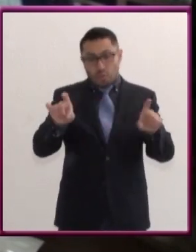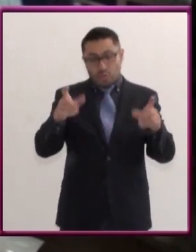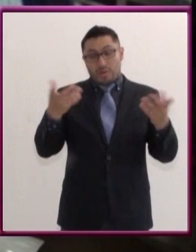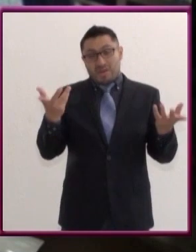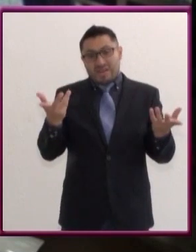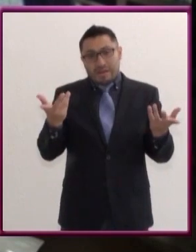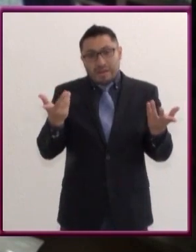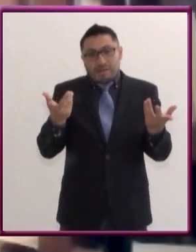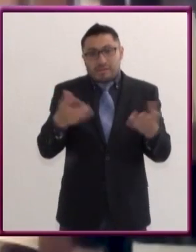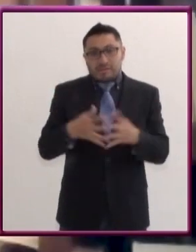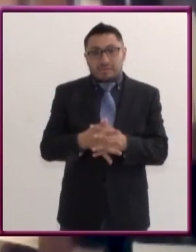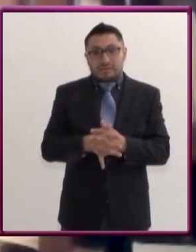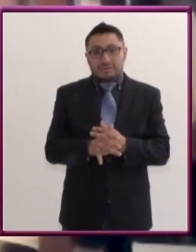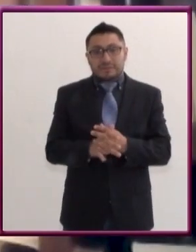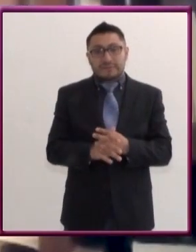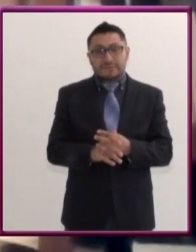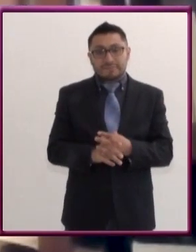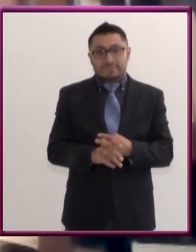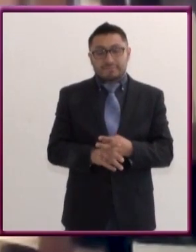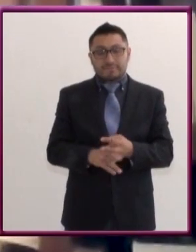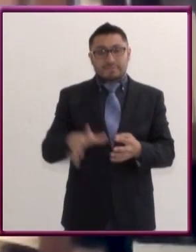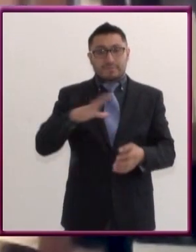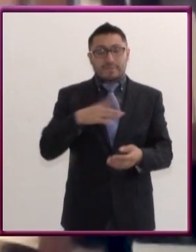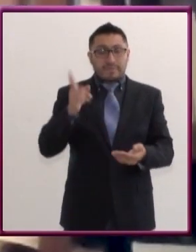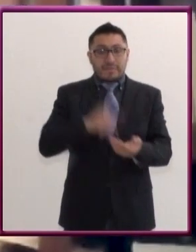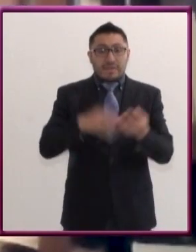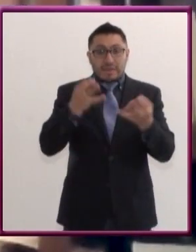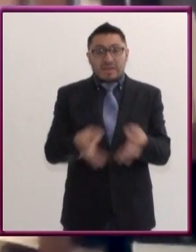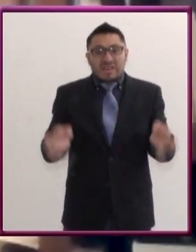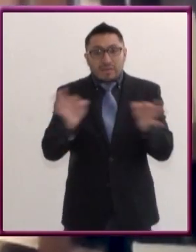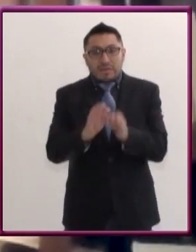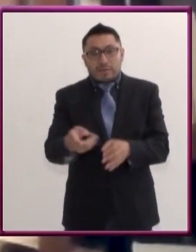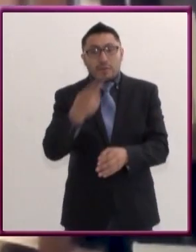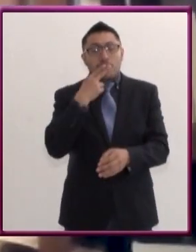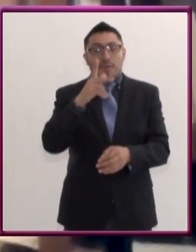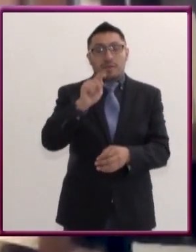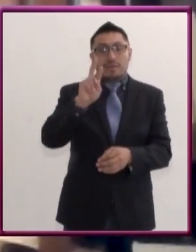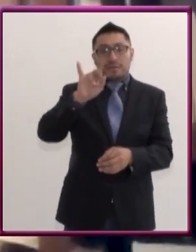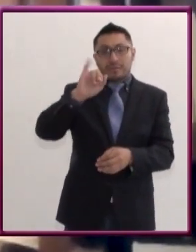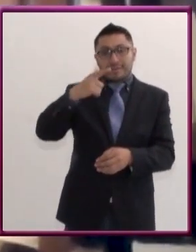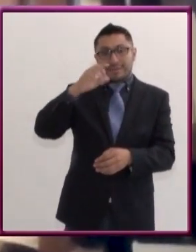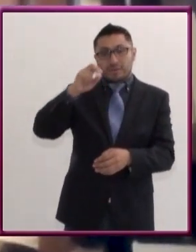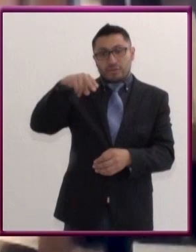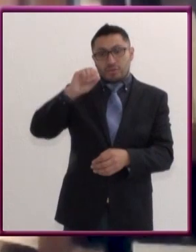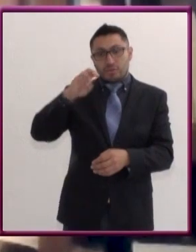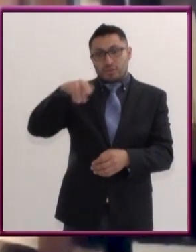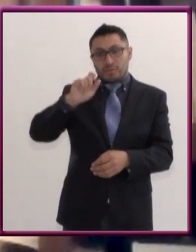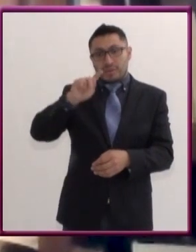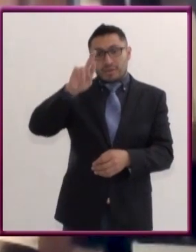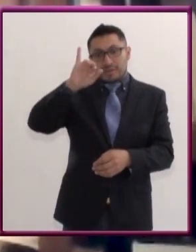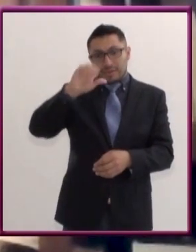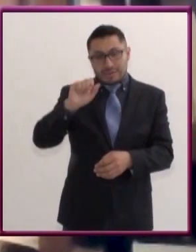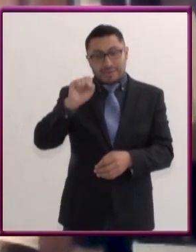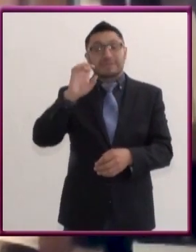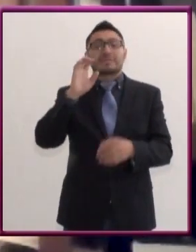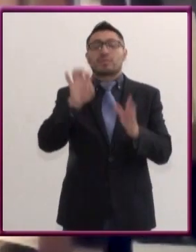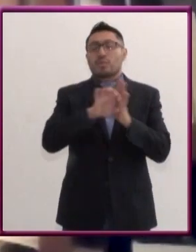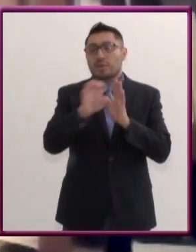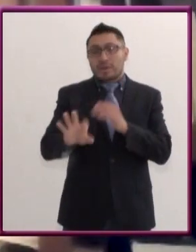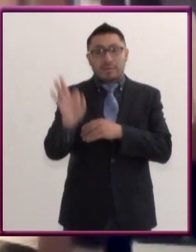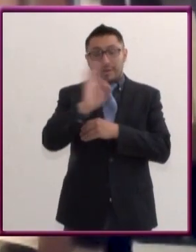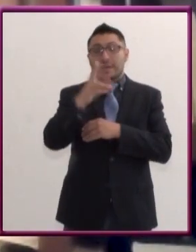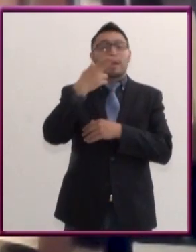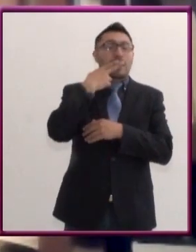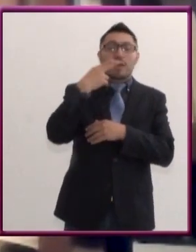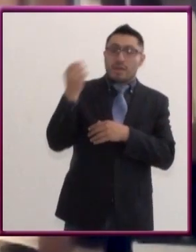ejemplo. Bueno, allí juega un papel muy importante las funciones trigonométricas, por ejemplo. Si